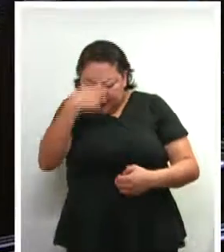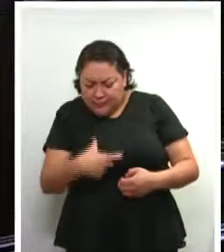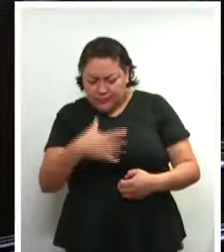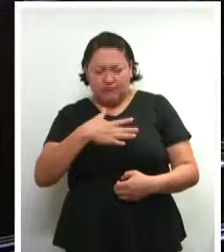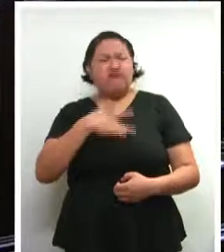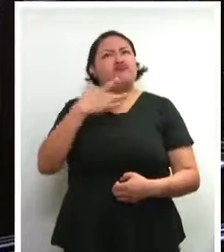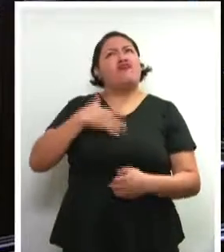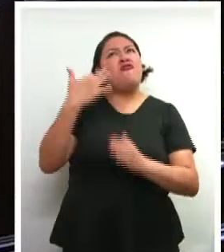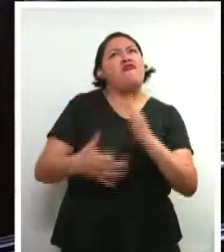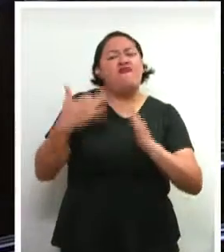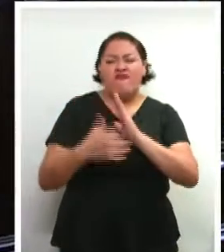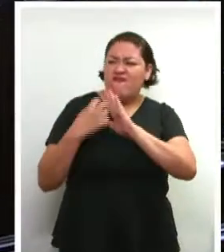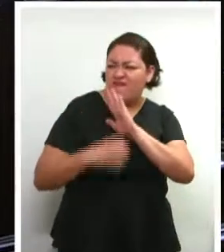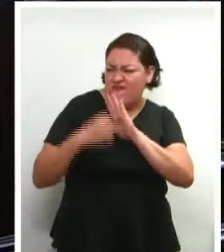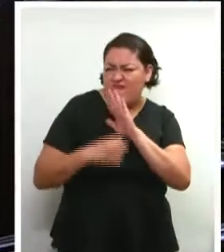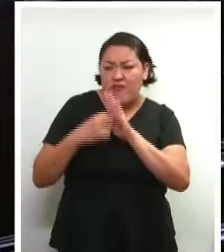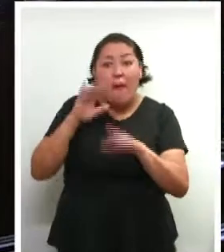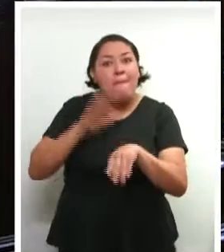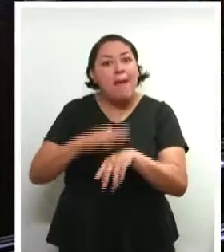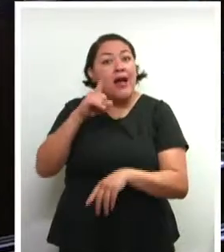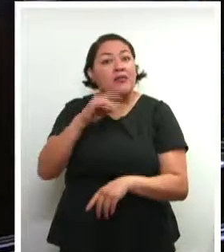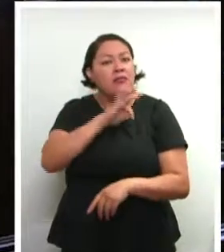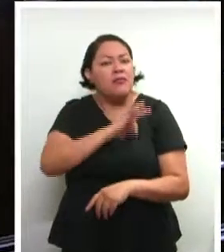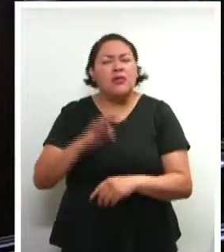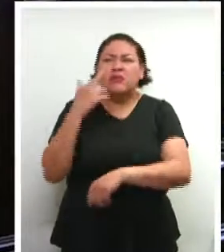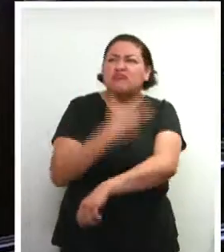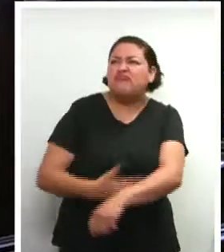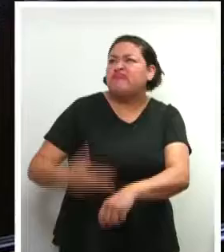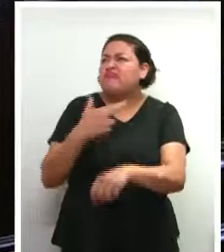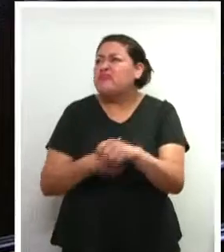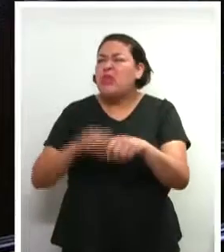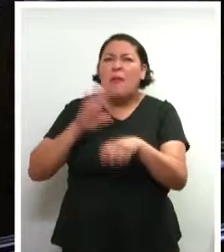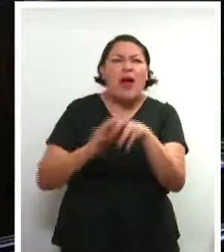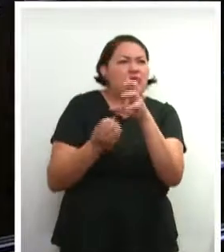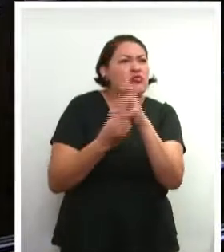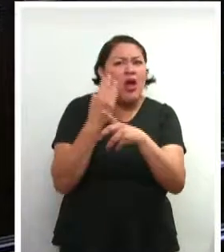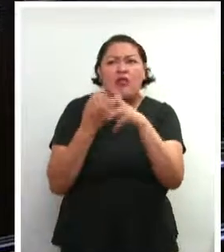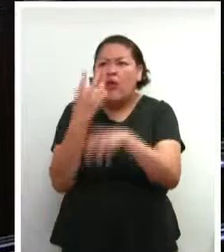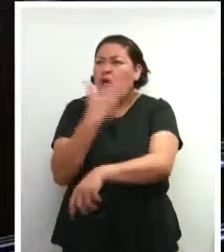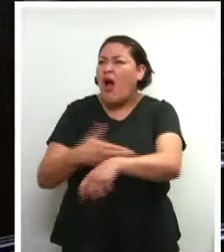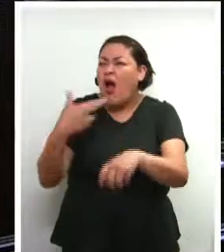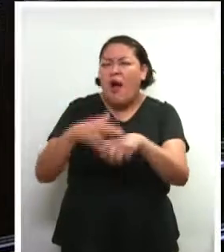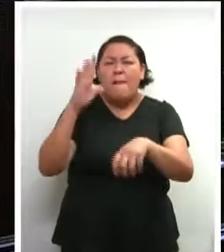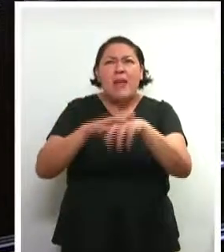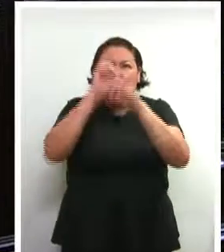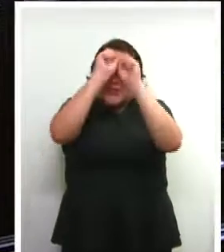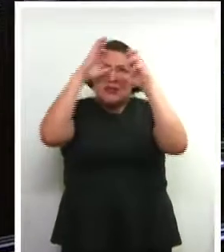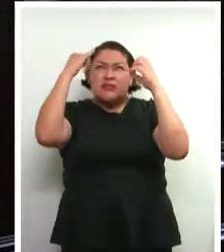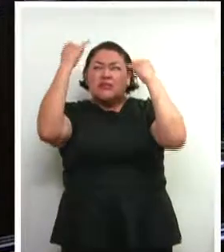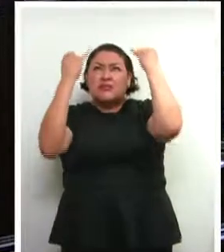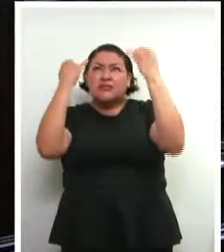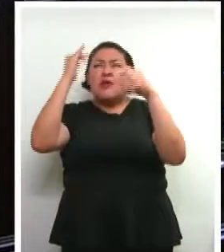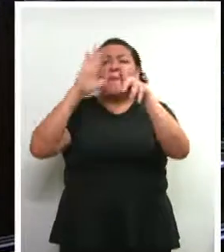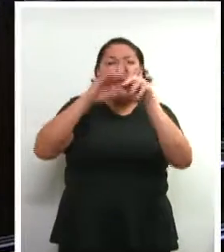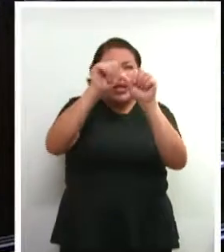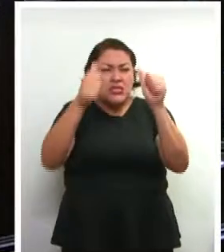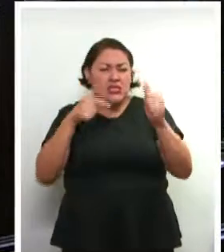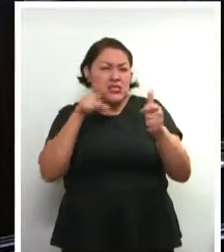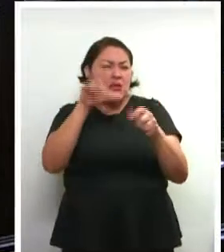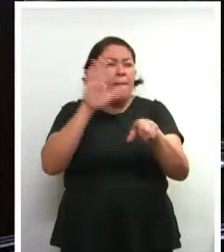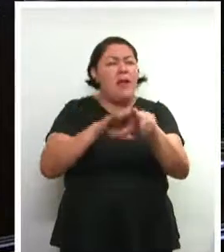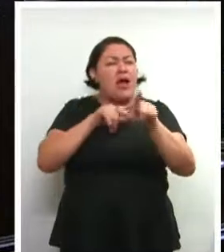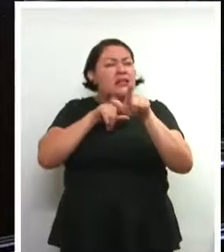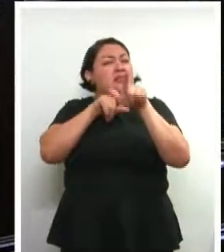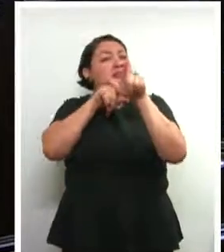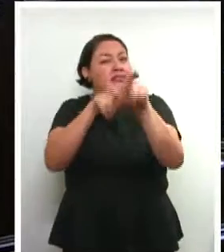proyecto inacabado y pone en cuestión sus propias realizaciones busca incansablemente nuevas significaciones y crea obras que lo trascienden.